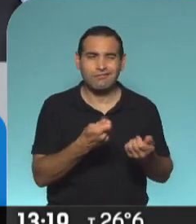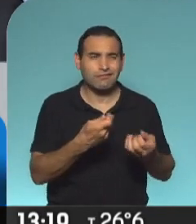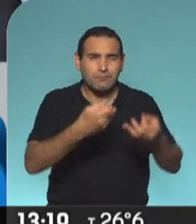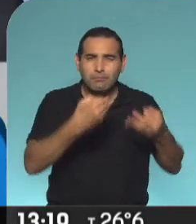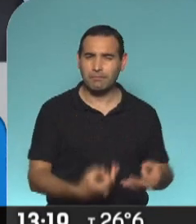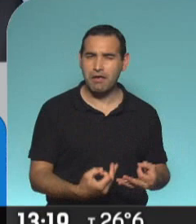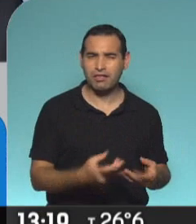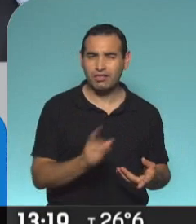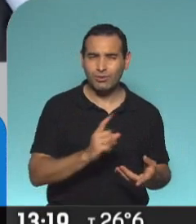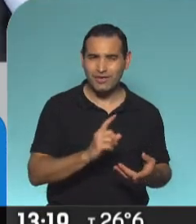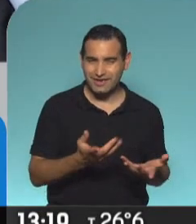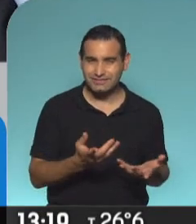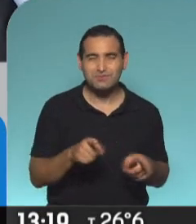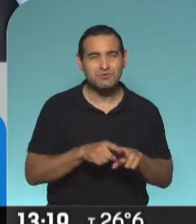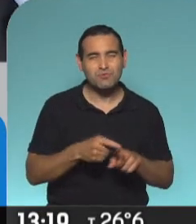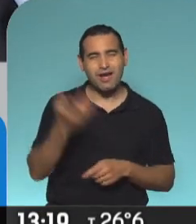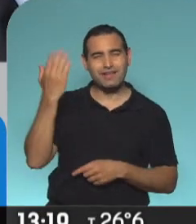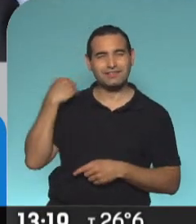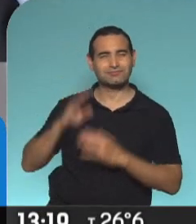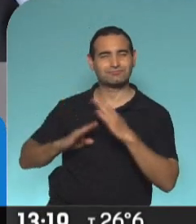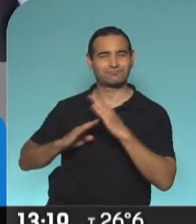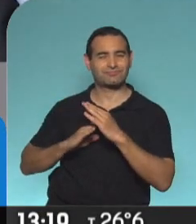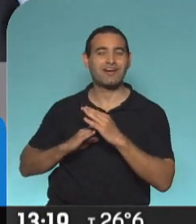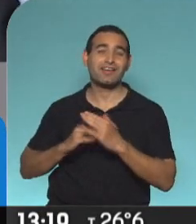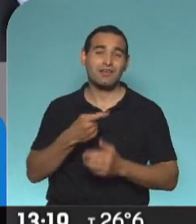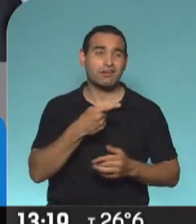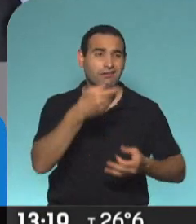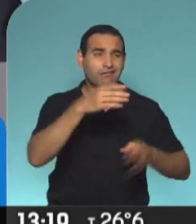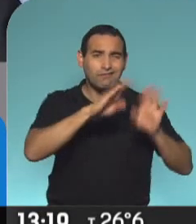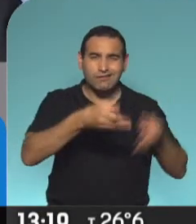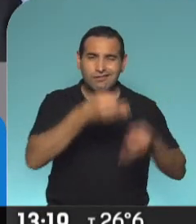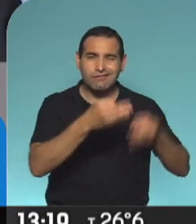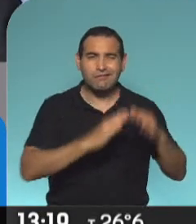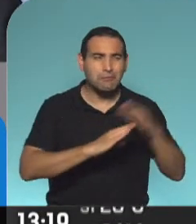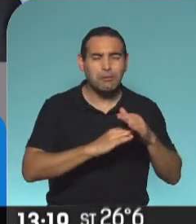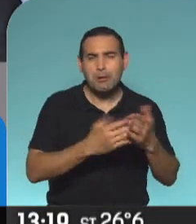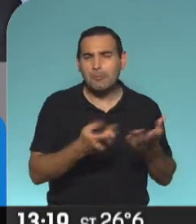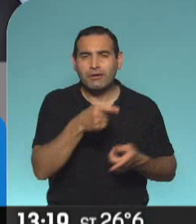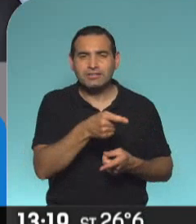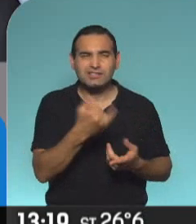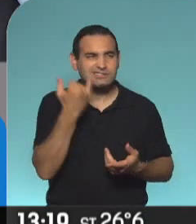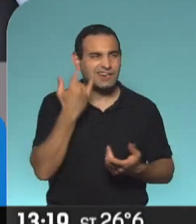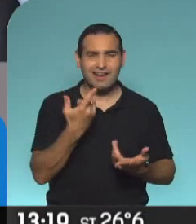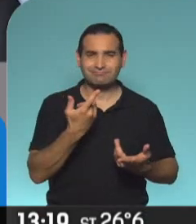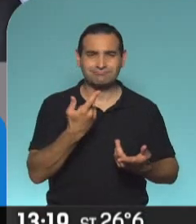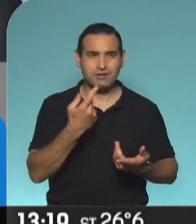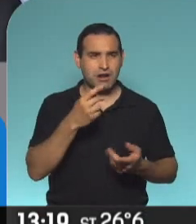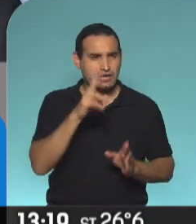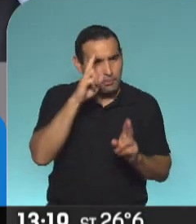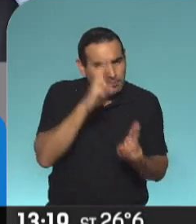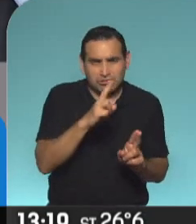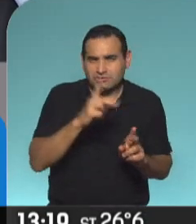una Corte que, como decían otros dirigentes de nuestro espacio, es una Corte agotada. Es una Corte que perdió prestigio